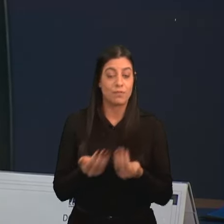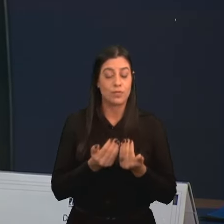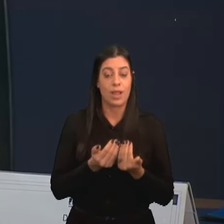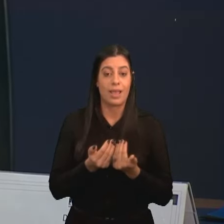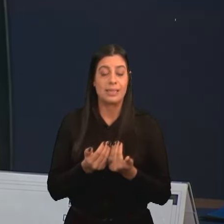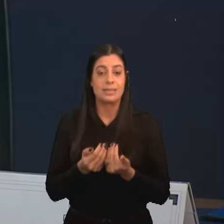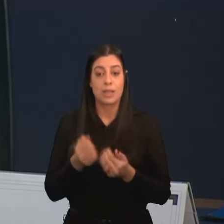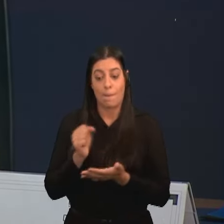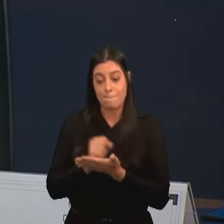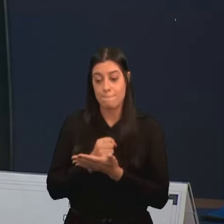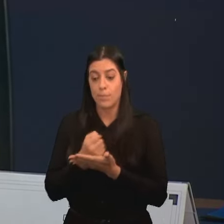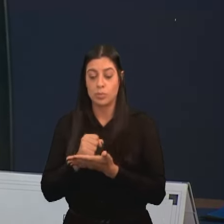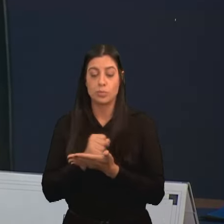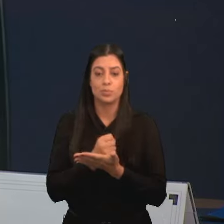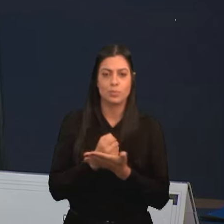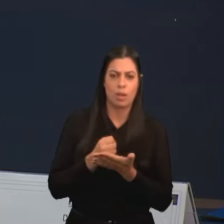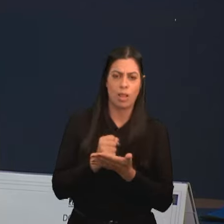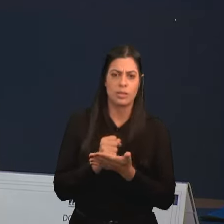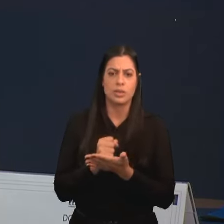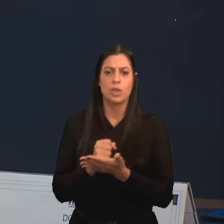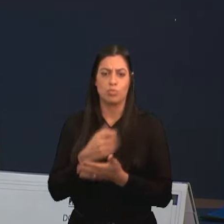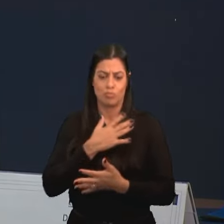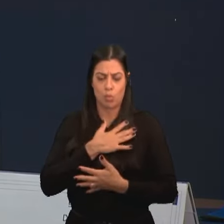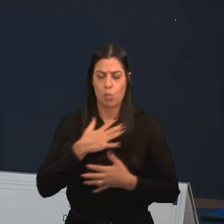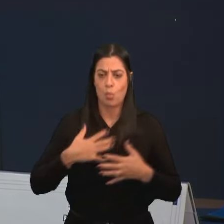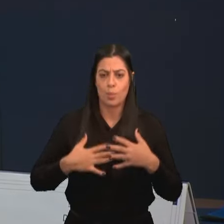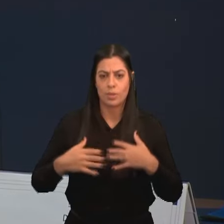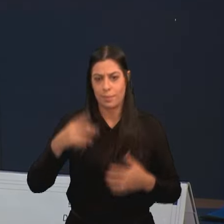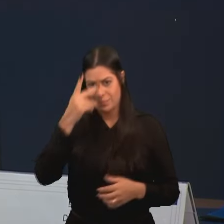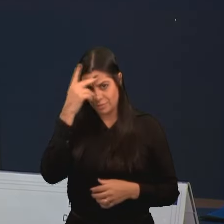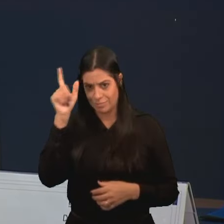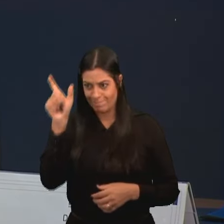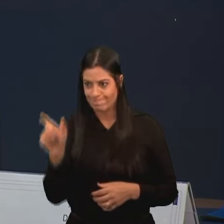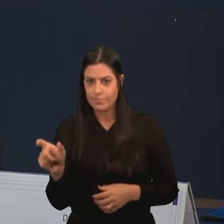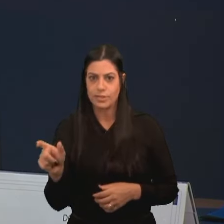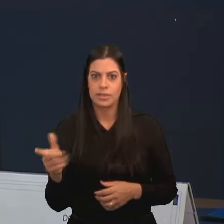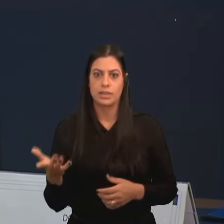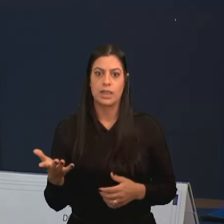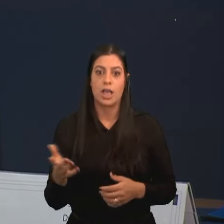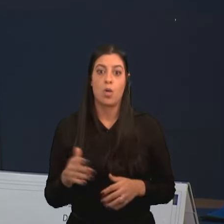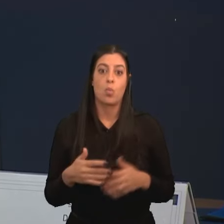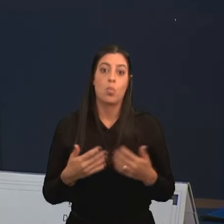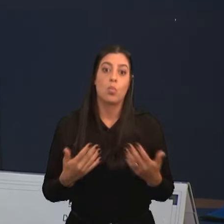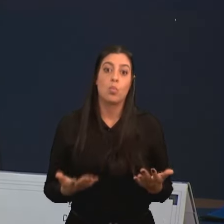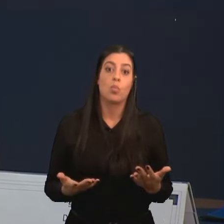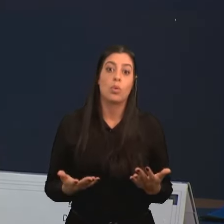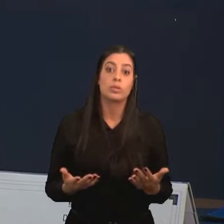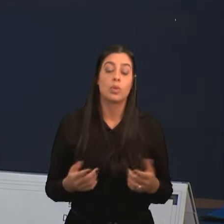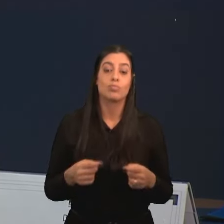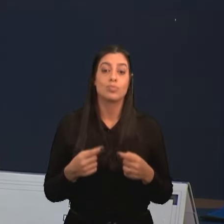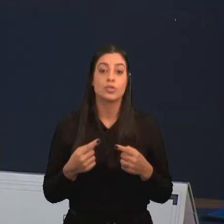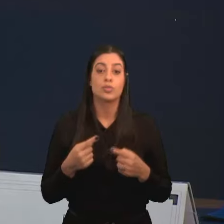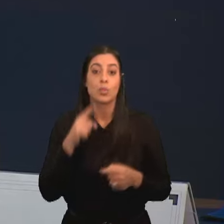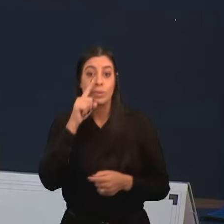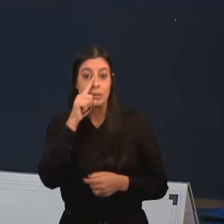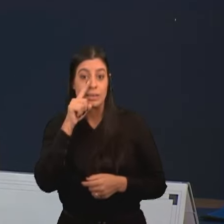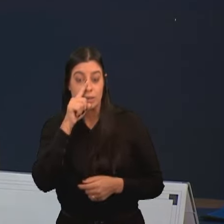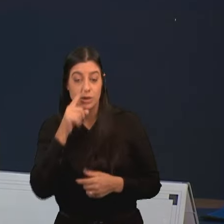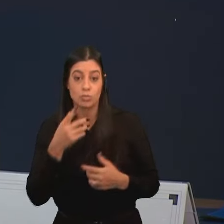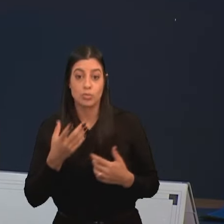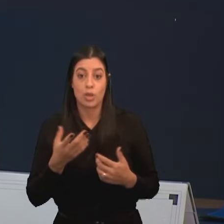favorecen el monitoreo y la manipulación del comportamiento humano. ¿Cuáles son los